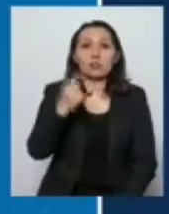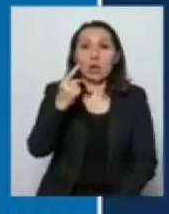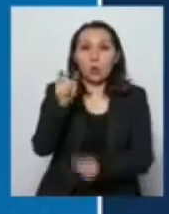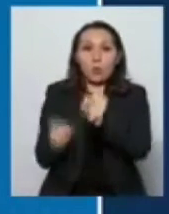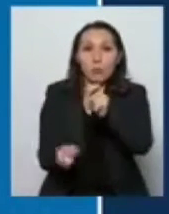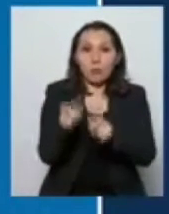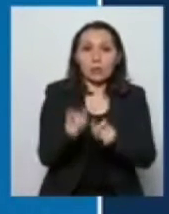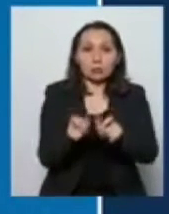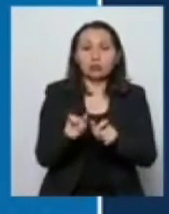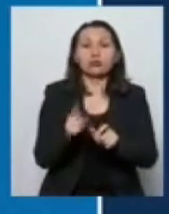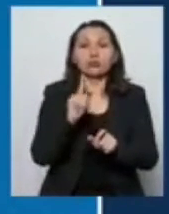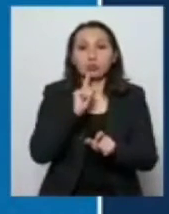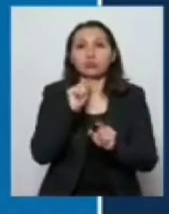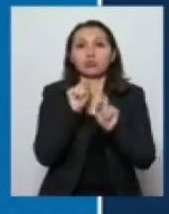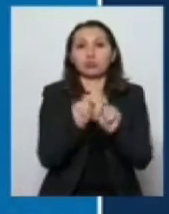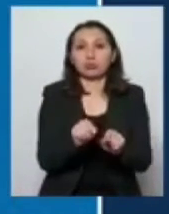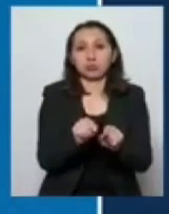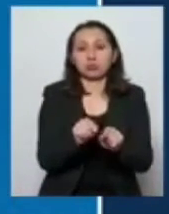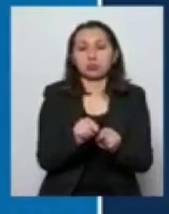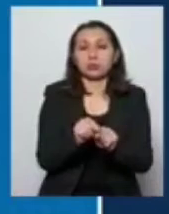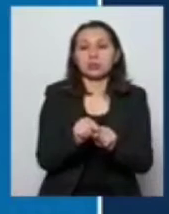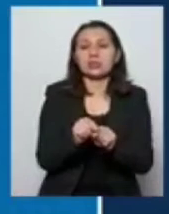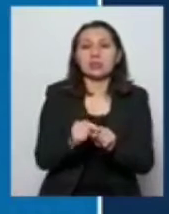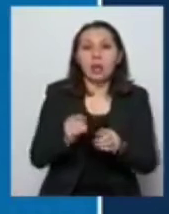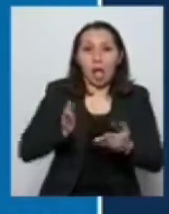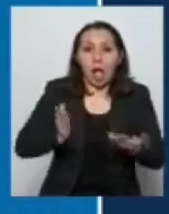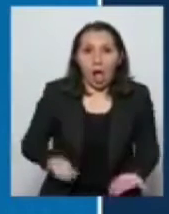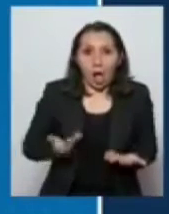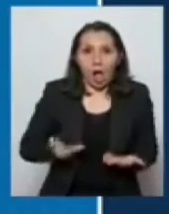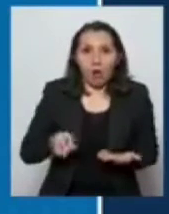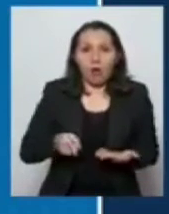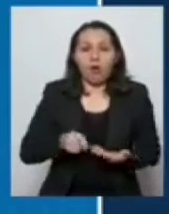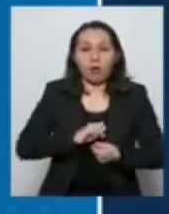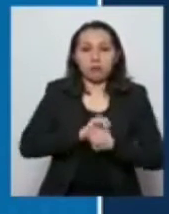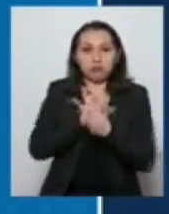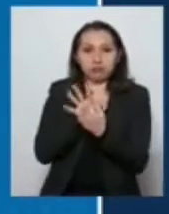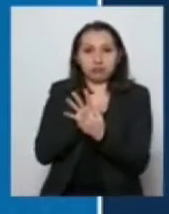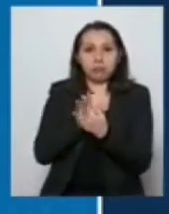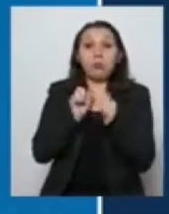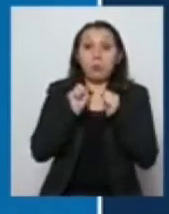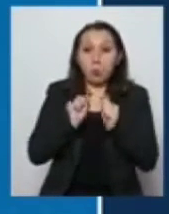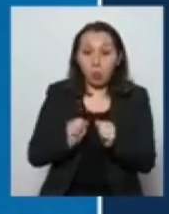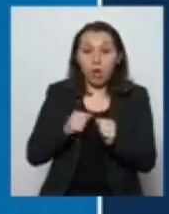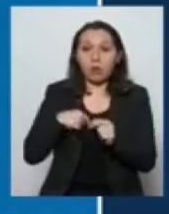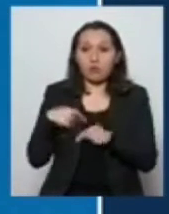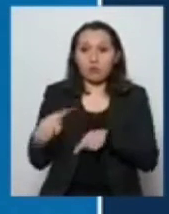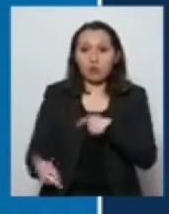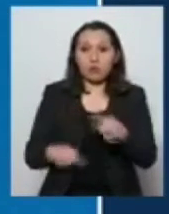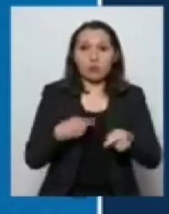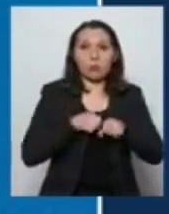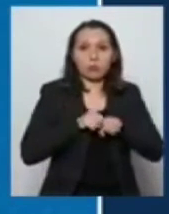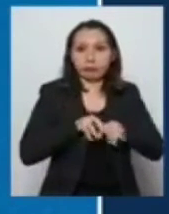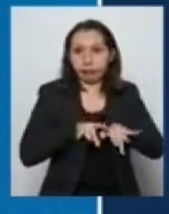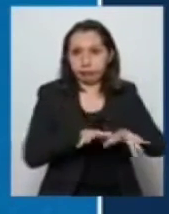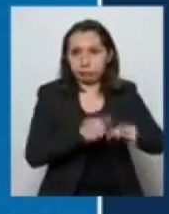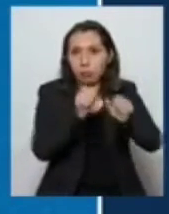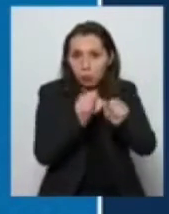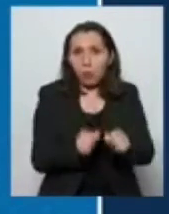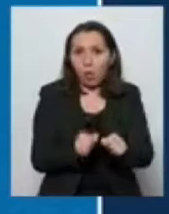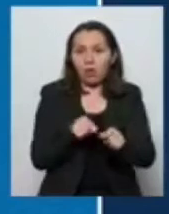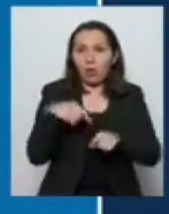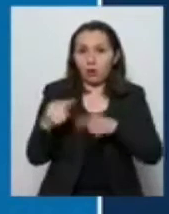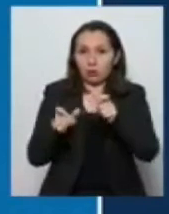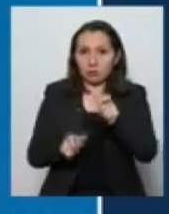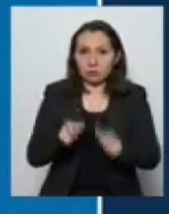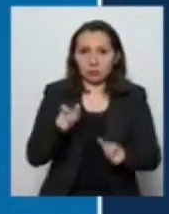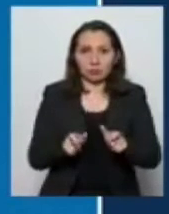17.261 personas que son las que están con casos activos, es decir, aquellas personas que en el día de hoy pueden contagiar a